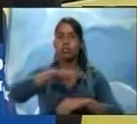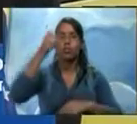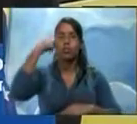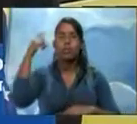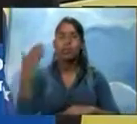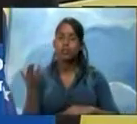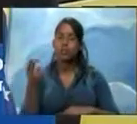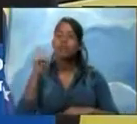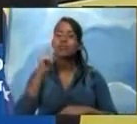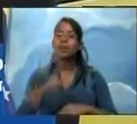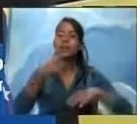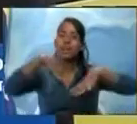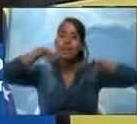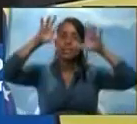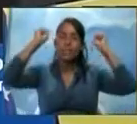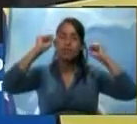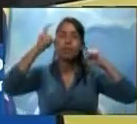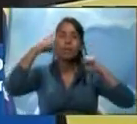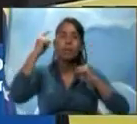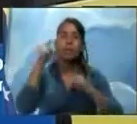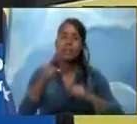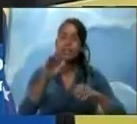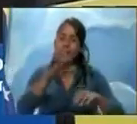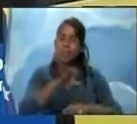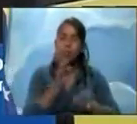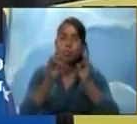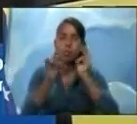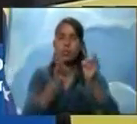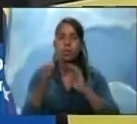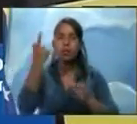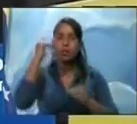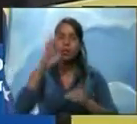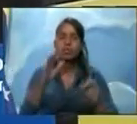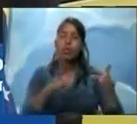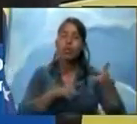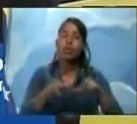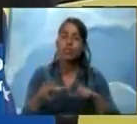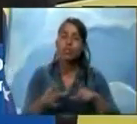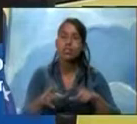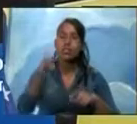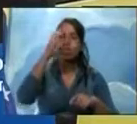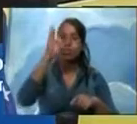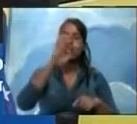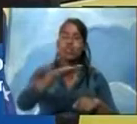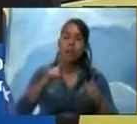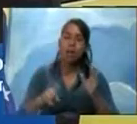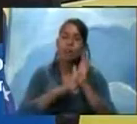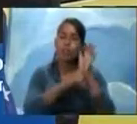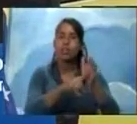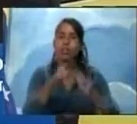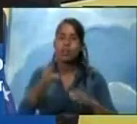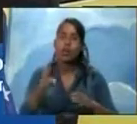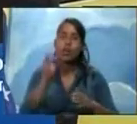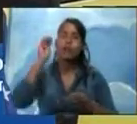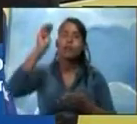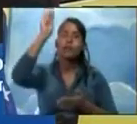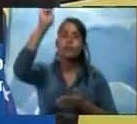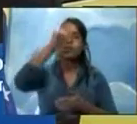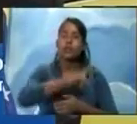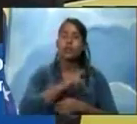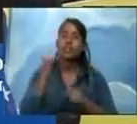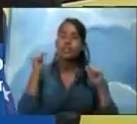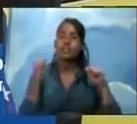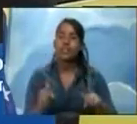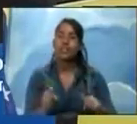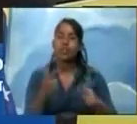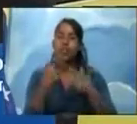para que nosotros también entendamos y para que estemos preparados, para que estemos listos. Dios le estaba mostrando a Daniel el futuro de